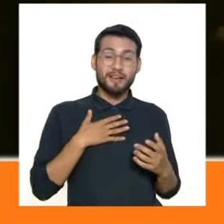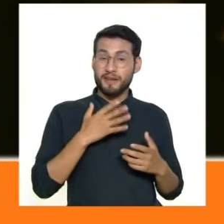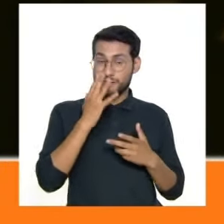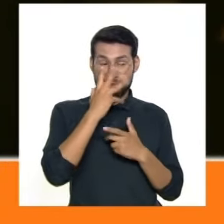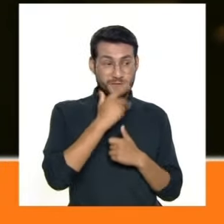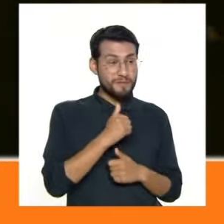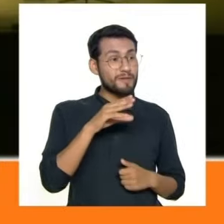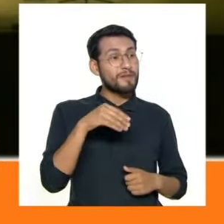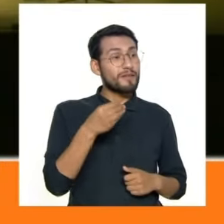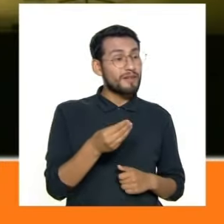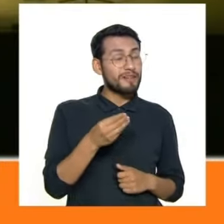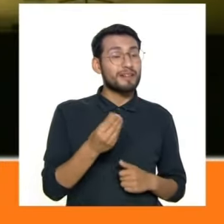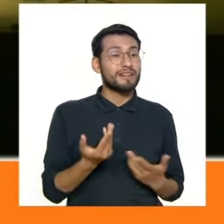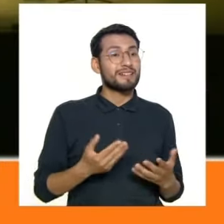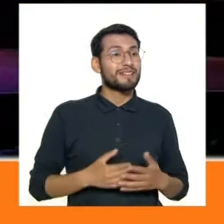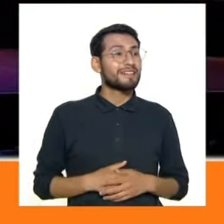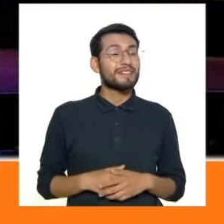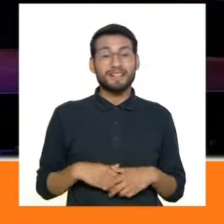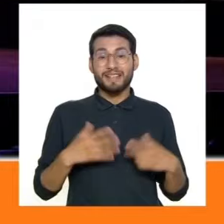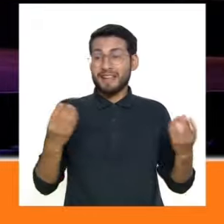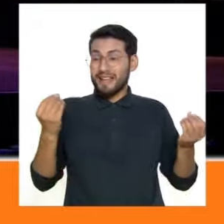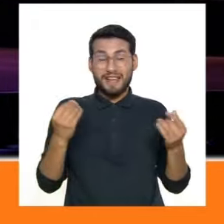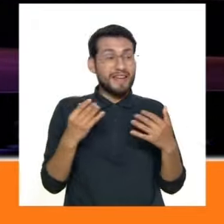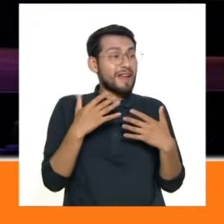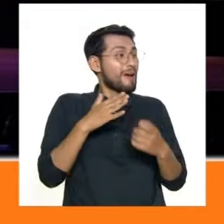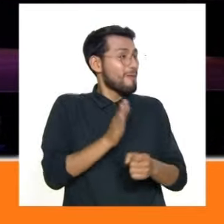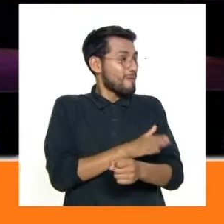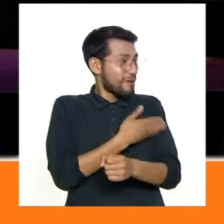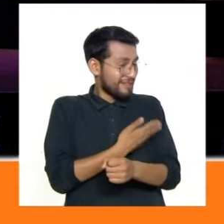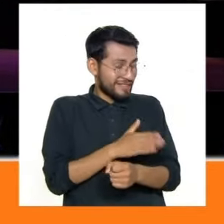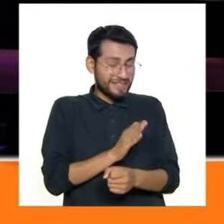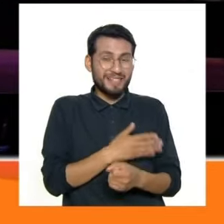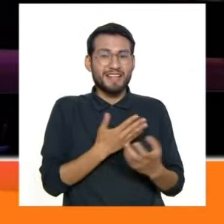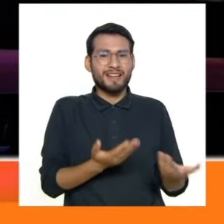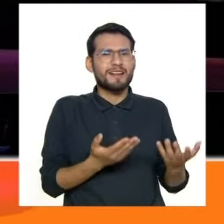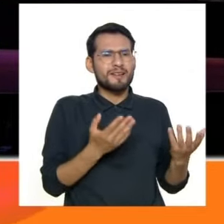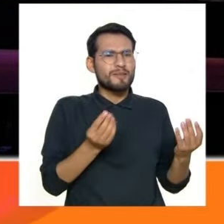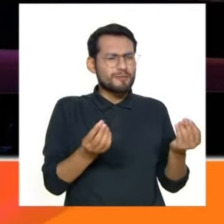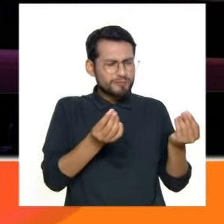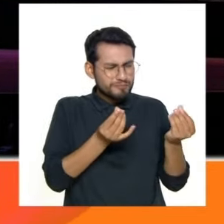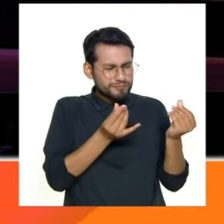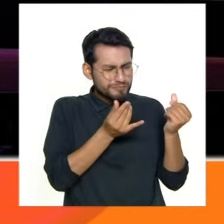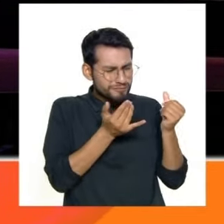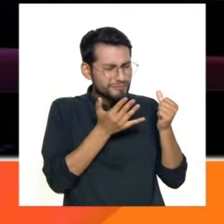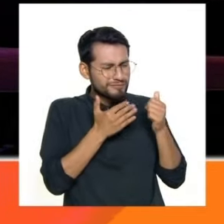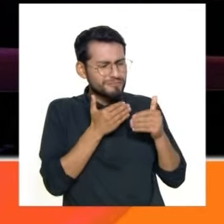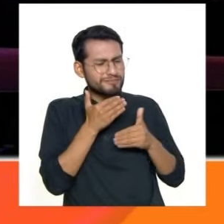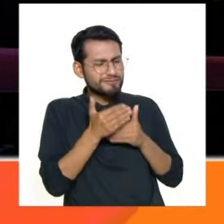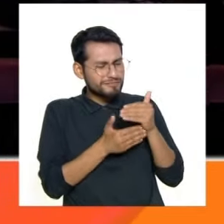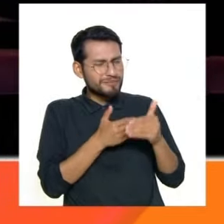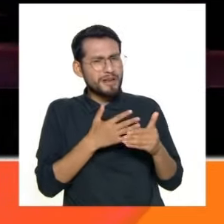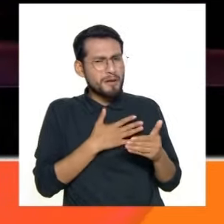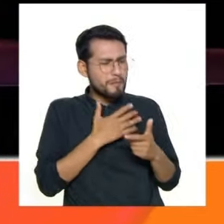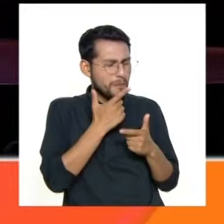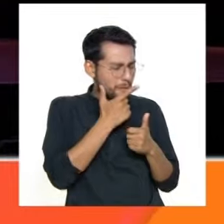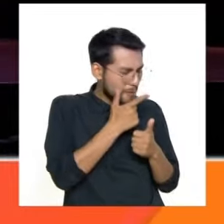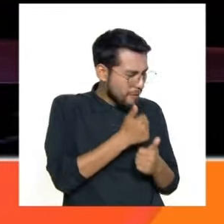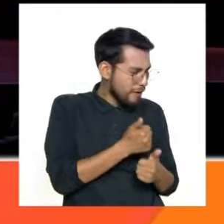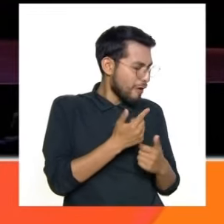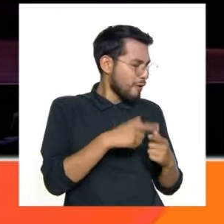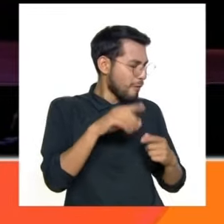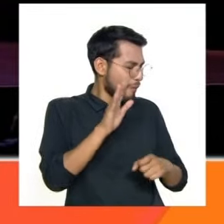Porque de pronto toda esta influencia de música en general se fue perfilando Eh mi interés por la ópera por